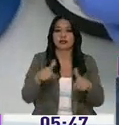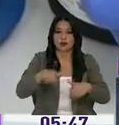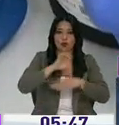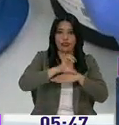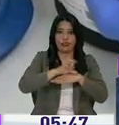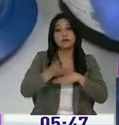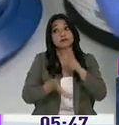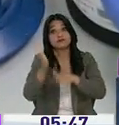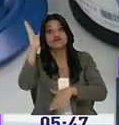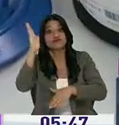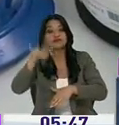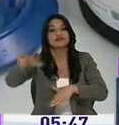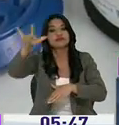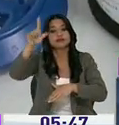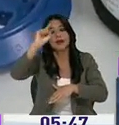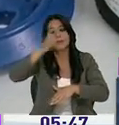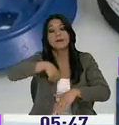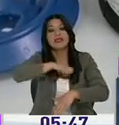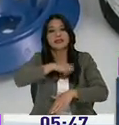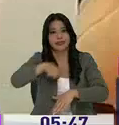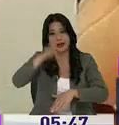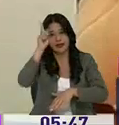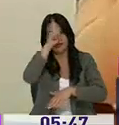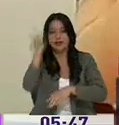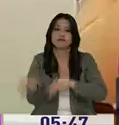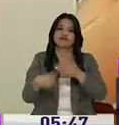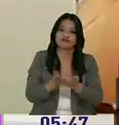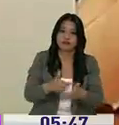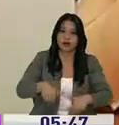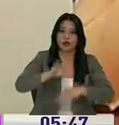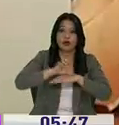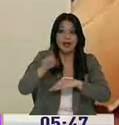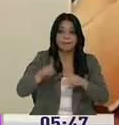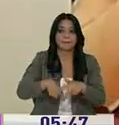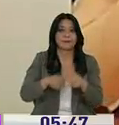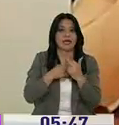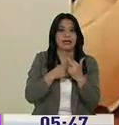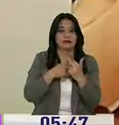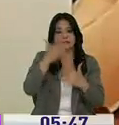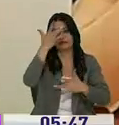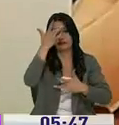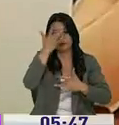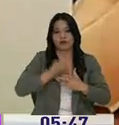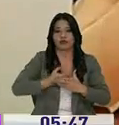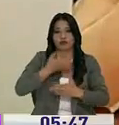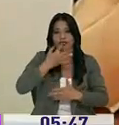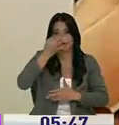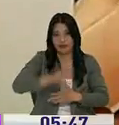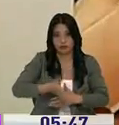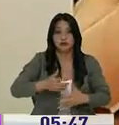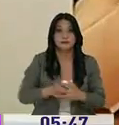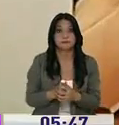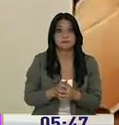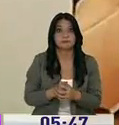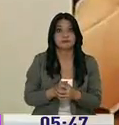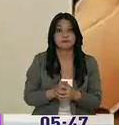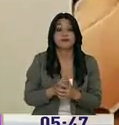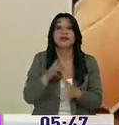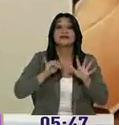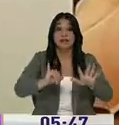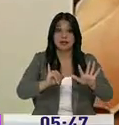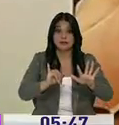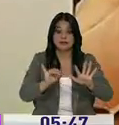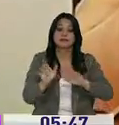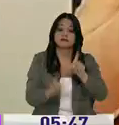caso índice de coronavirus en el país. De los 6 casos que se han reportado en el país, solamente uno se encuentra en